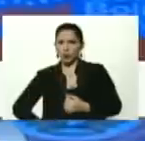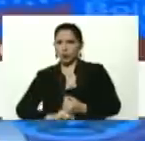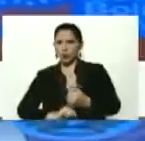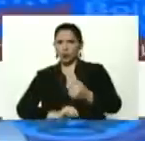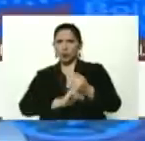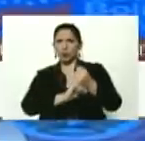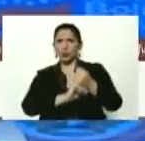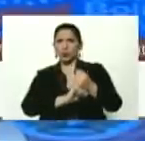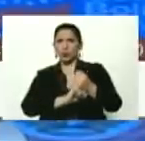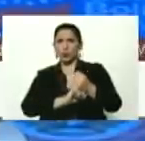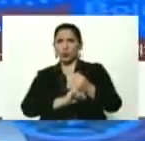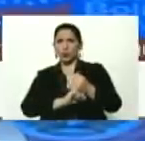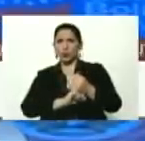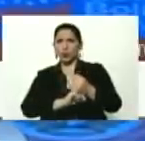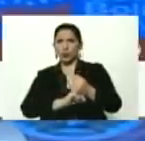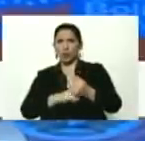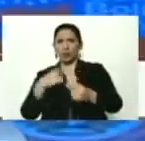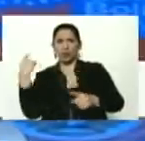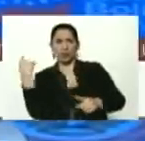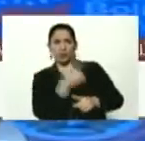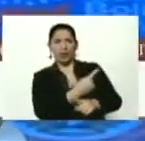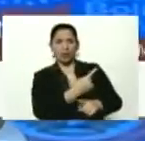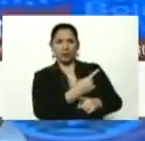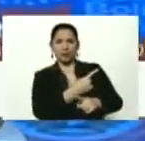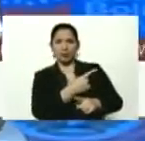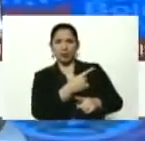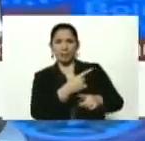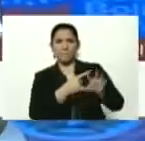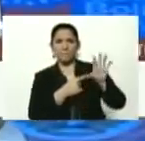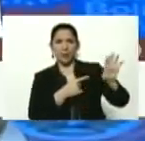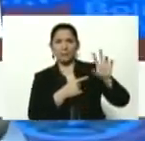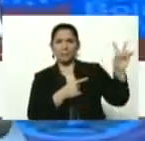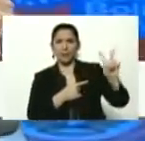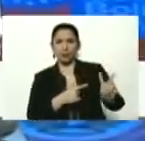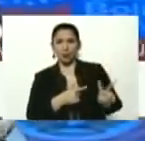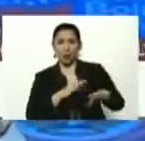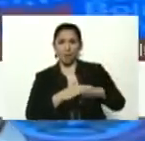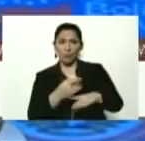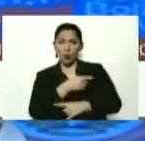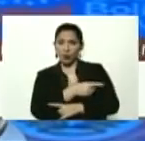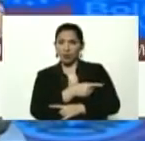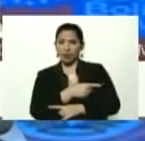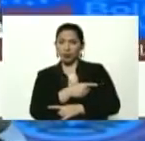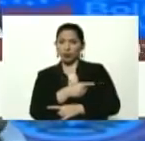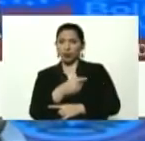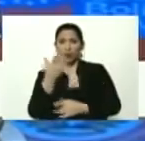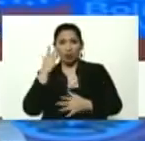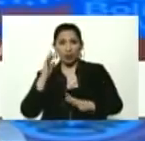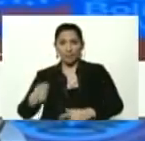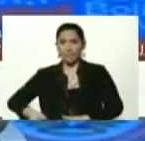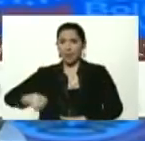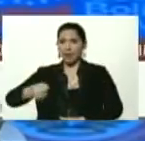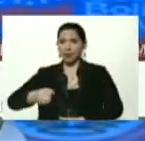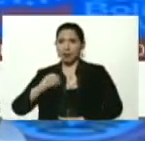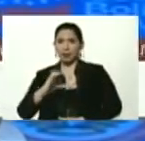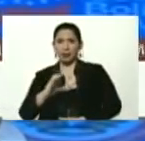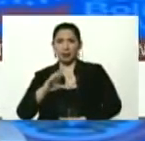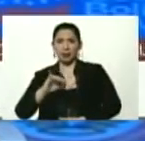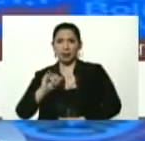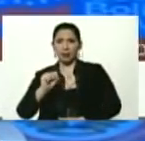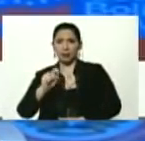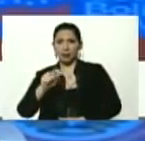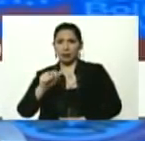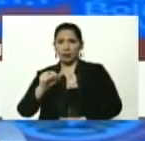Conoco demande a la República. Por eso es que en el caso de la empresa de maletín Cristalex, él forja